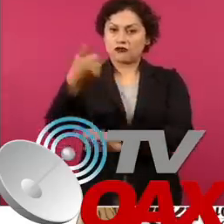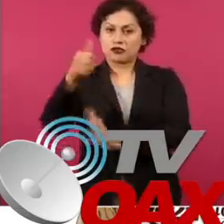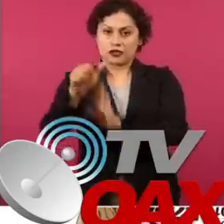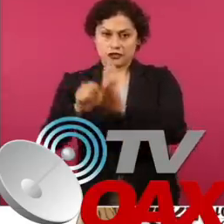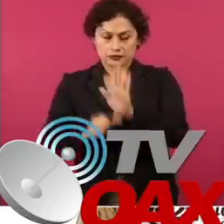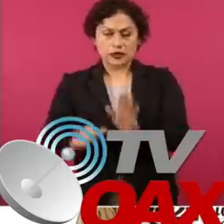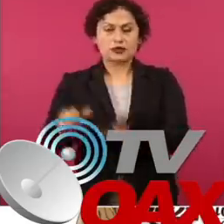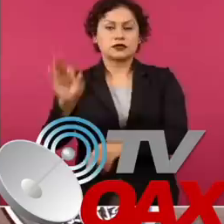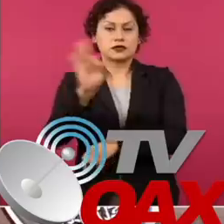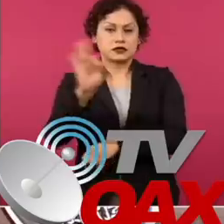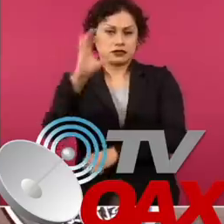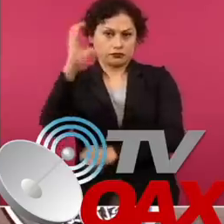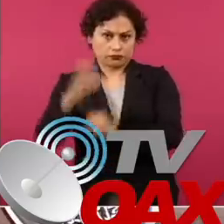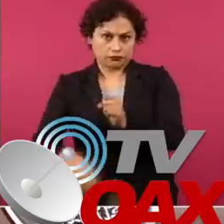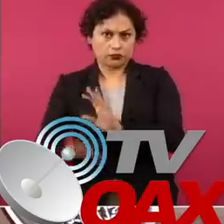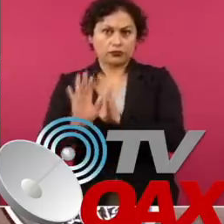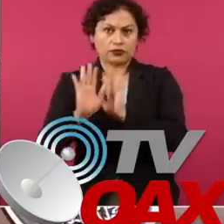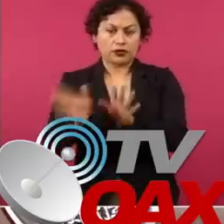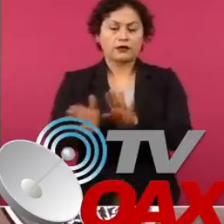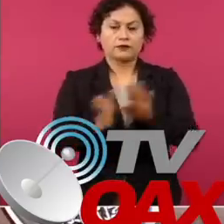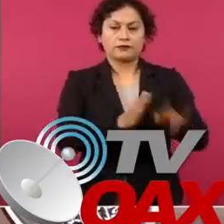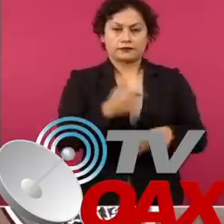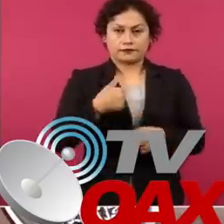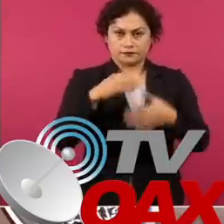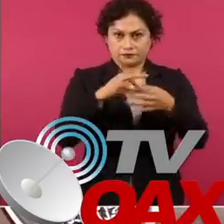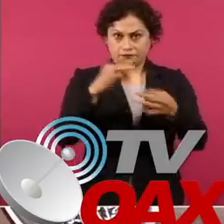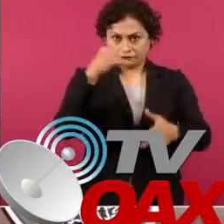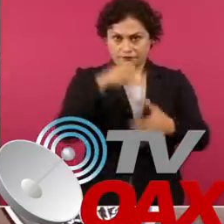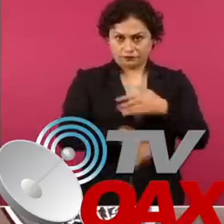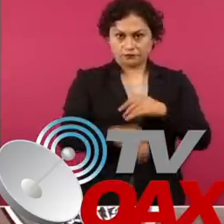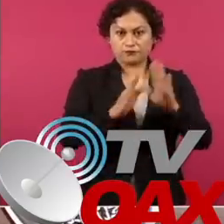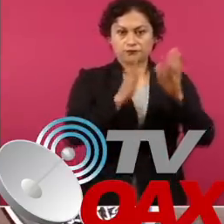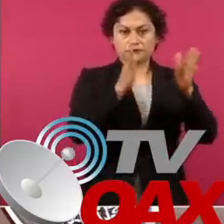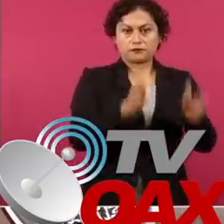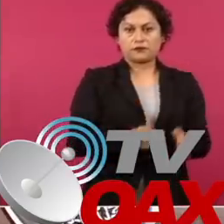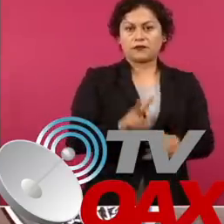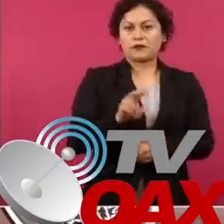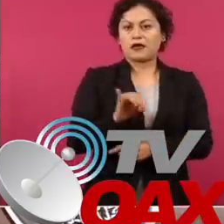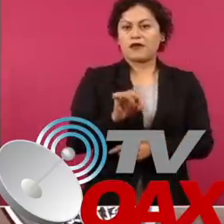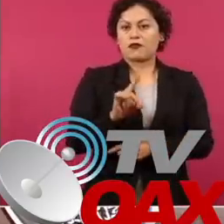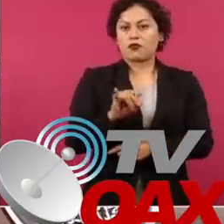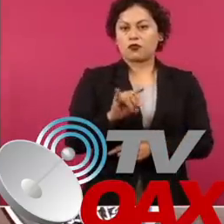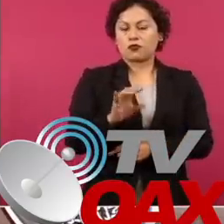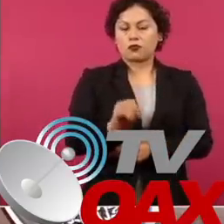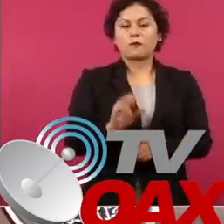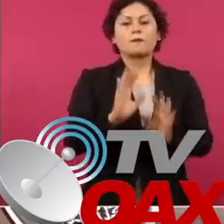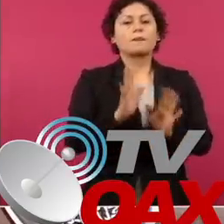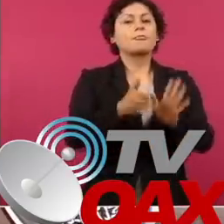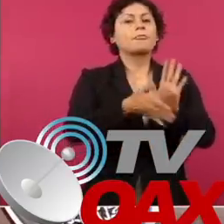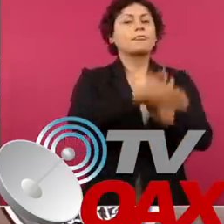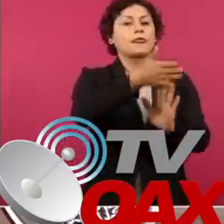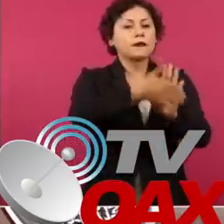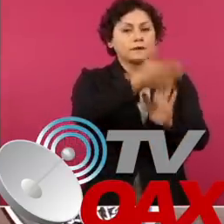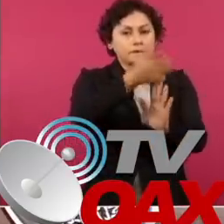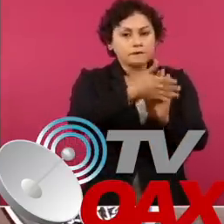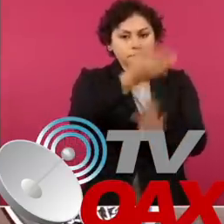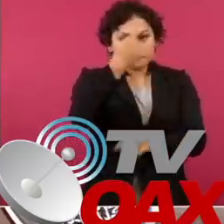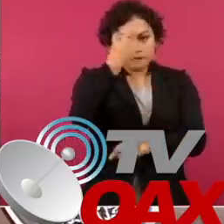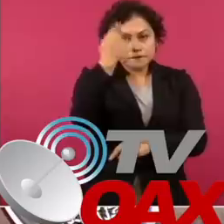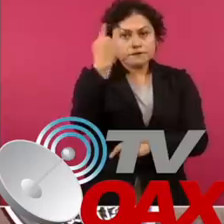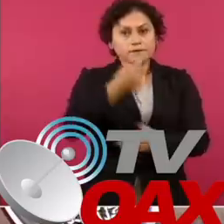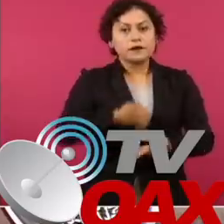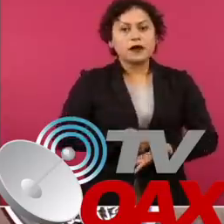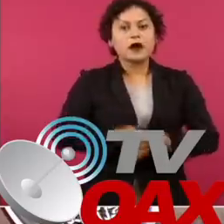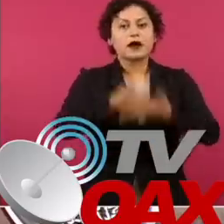los detalles de cada una de estas tres obras. El primero es el viaducto atirantado, que se construye para garantizar la continuidad del abastecimiento de